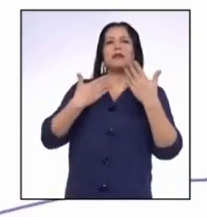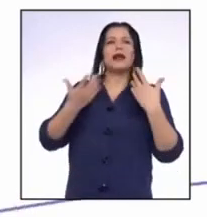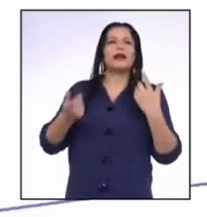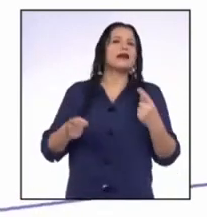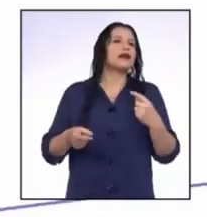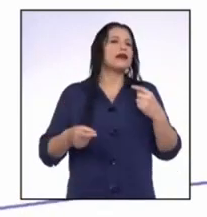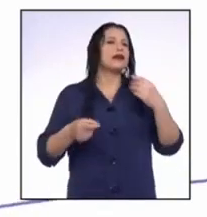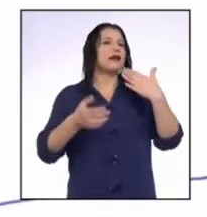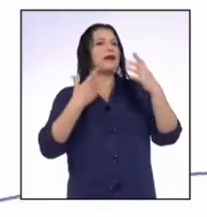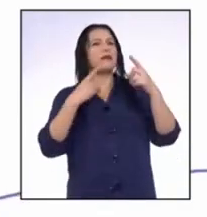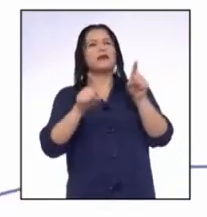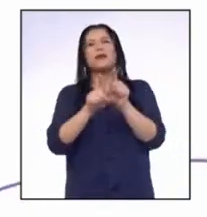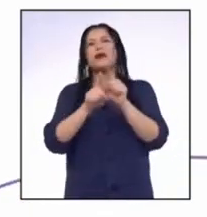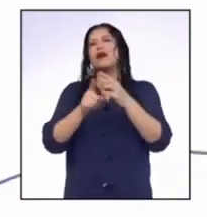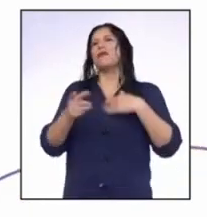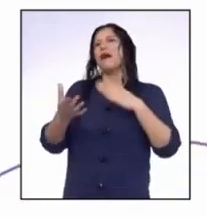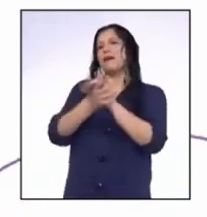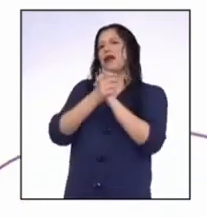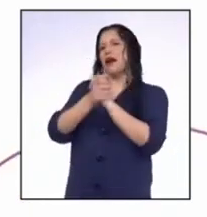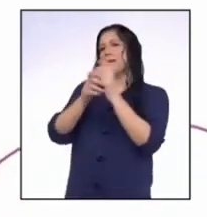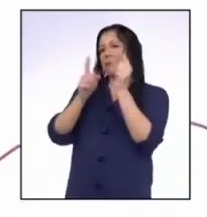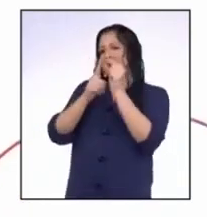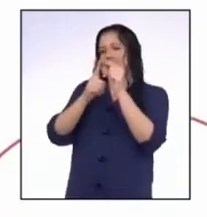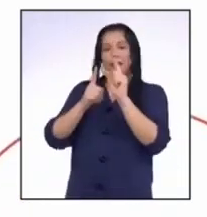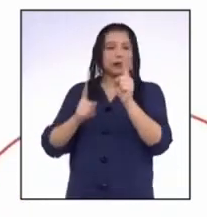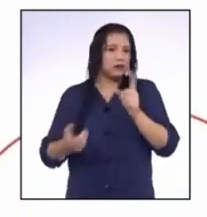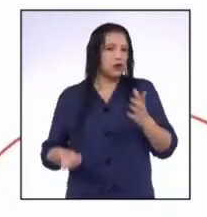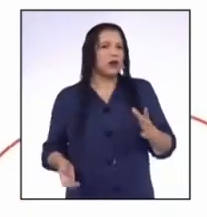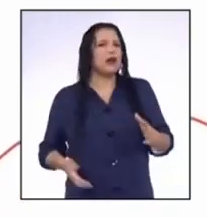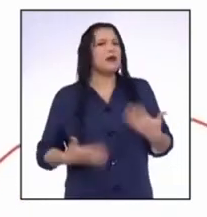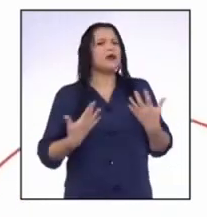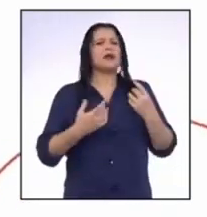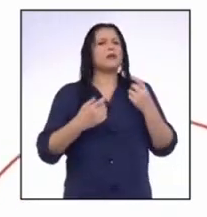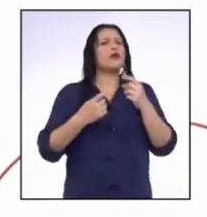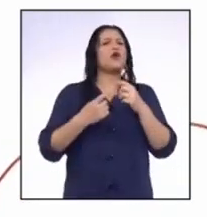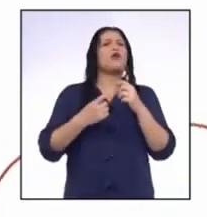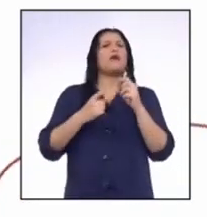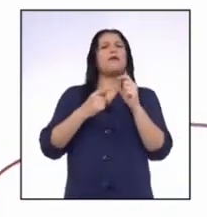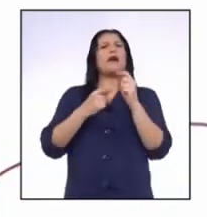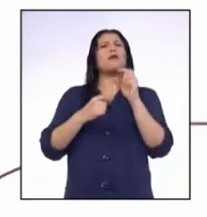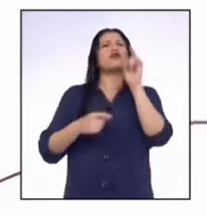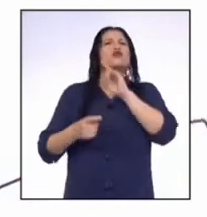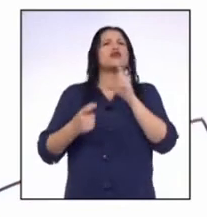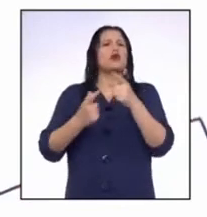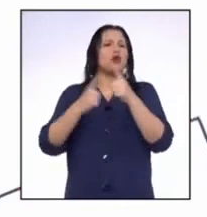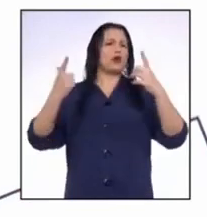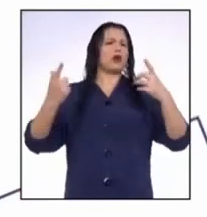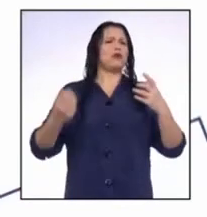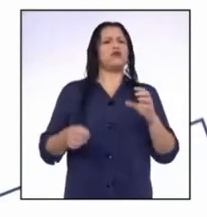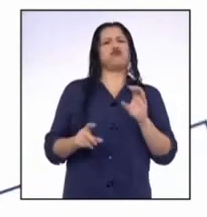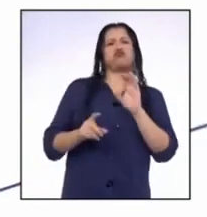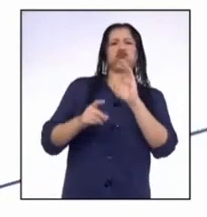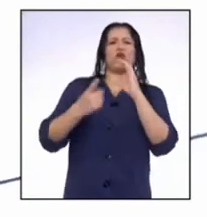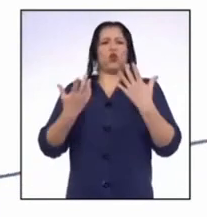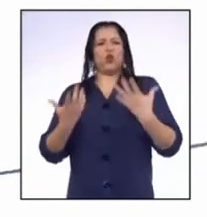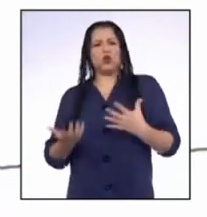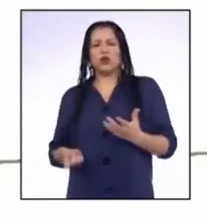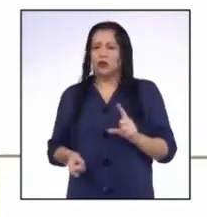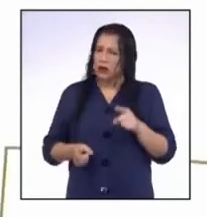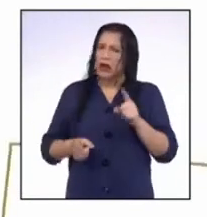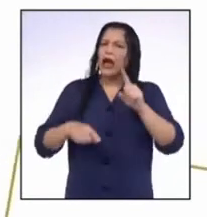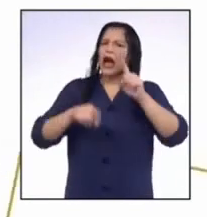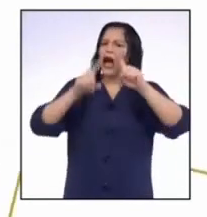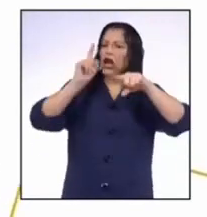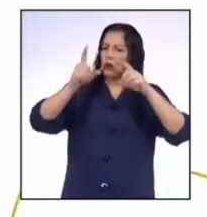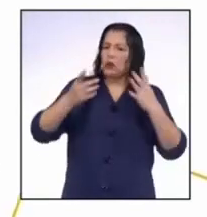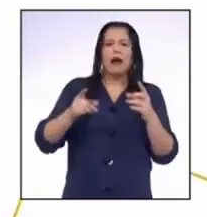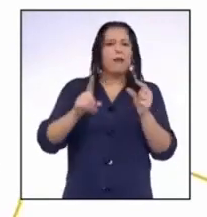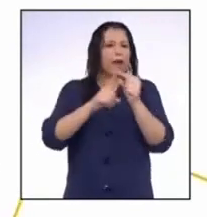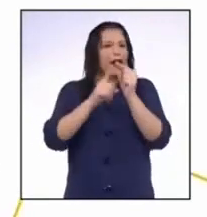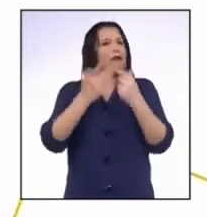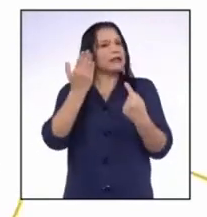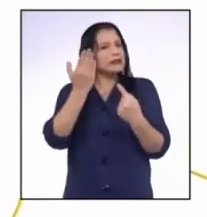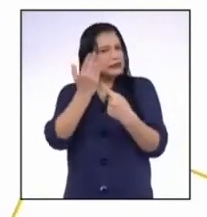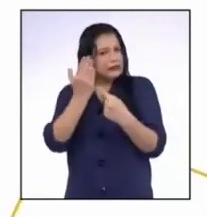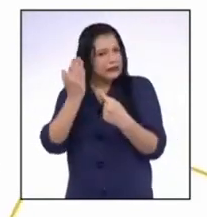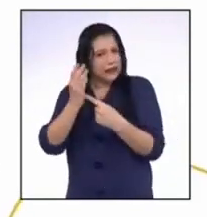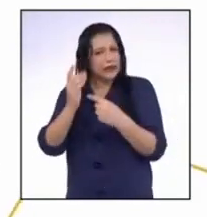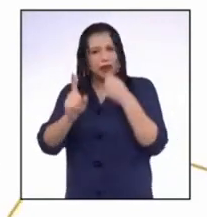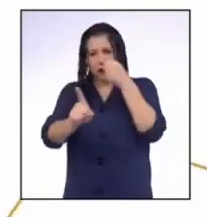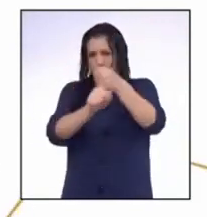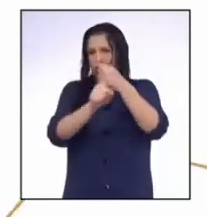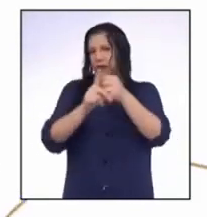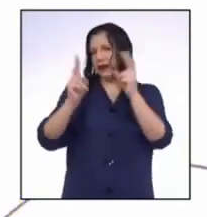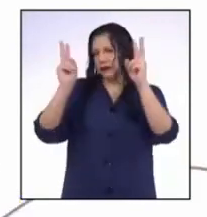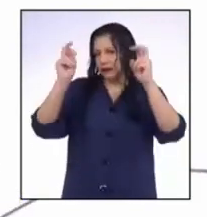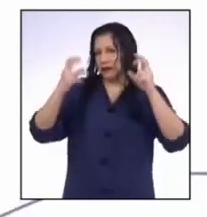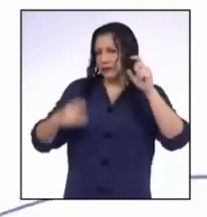que hablamos con nuestros amigos, pero tampoco utilizaremos un lenguaje culto. Por ahí uno que otro tecnicismo, ¿no? O sea, palabras propias